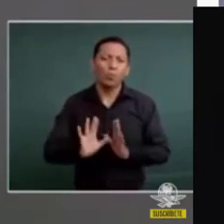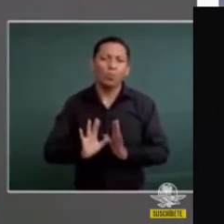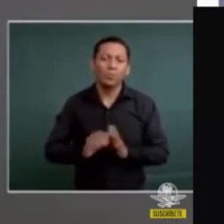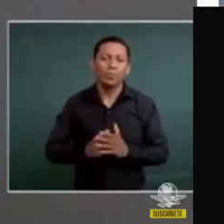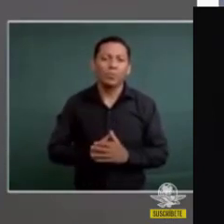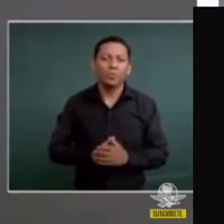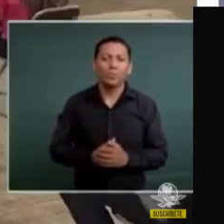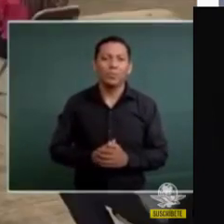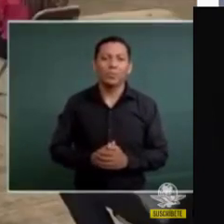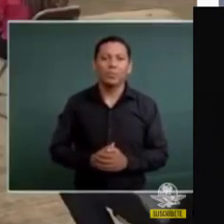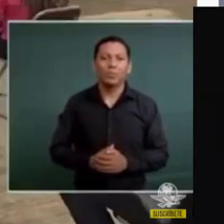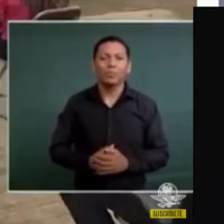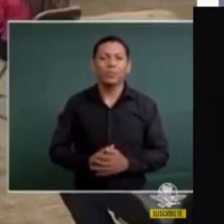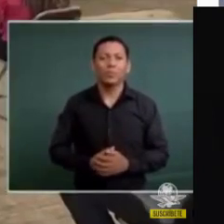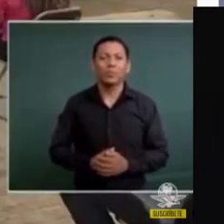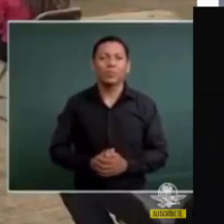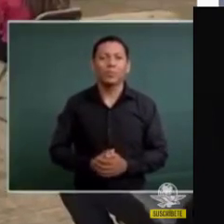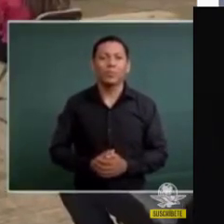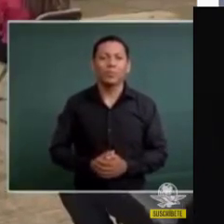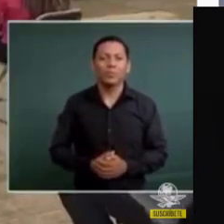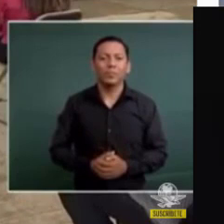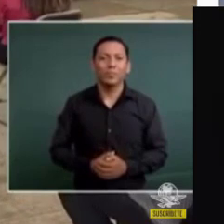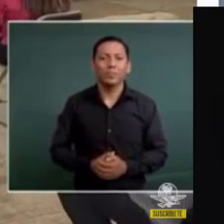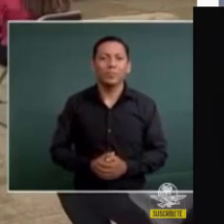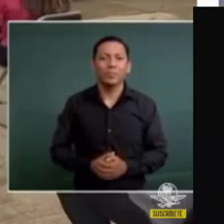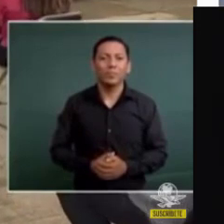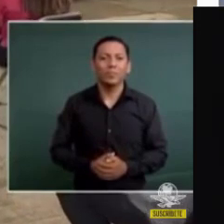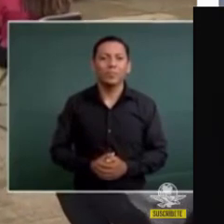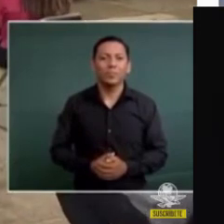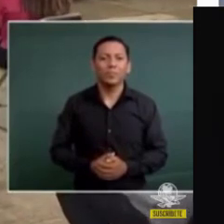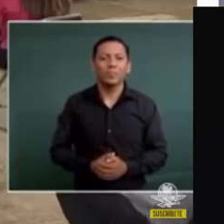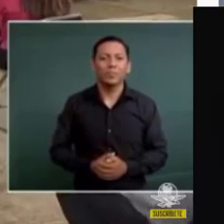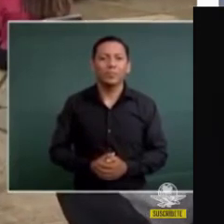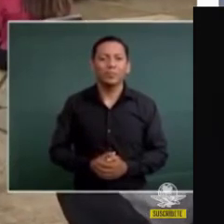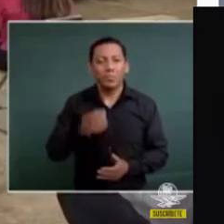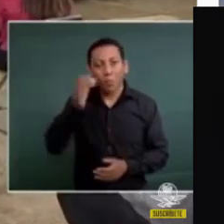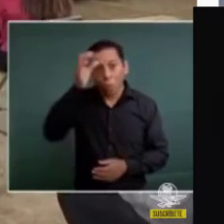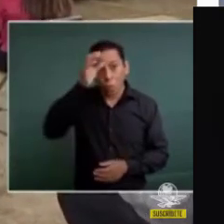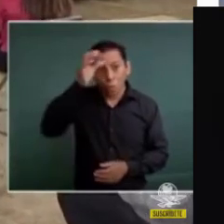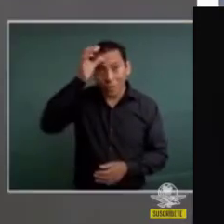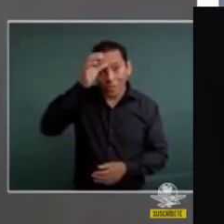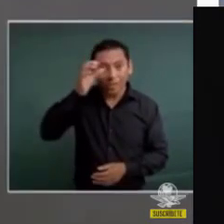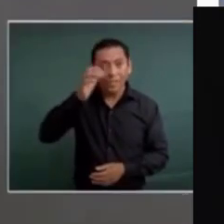están bien con nuestra conciencia